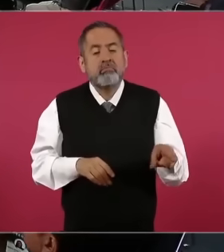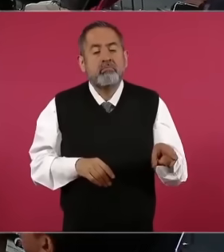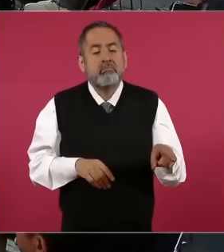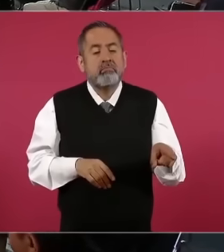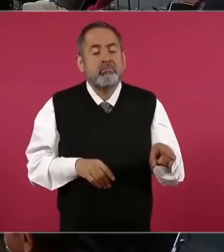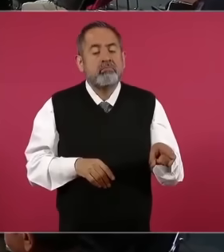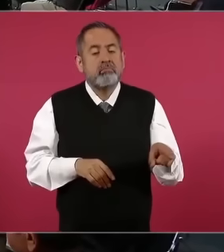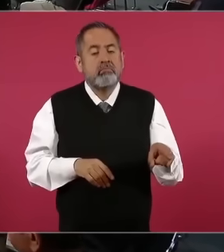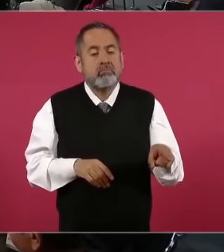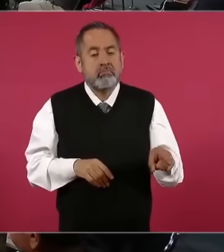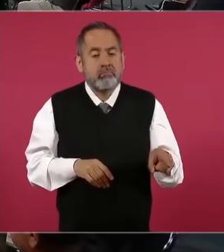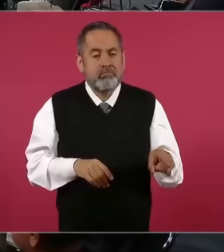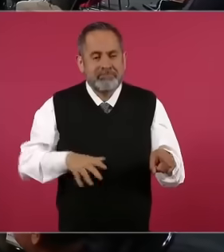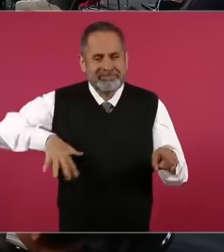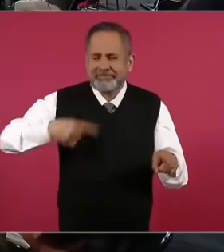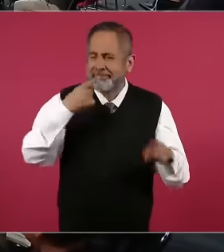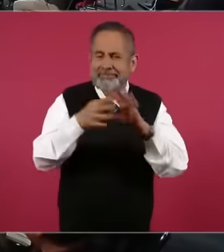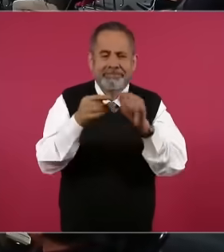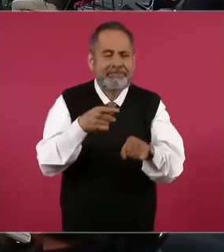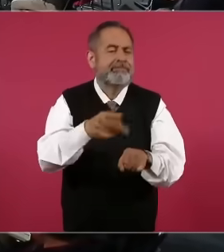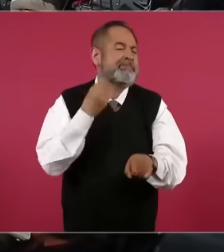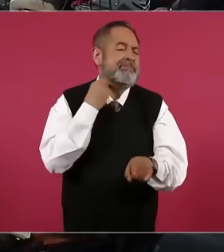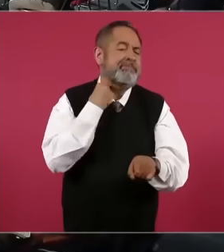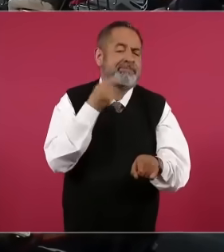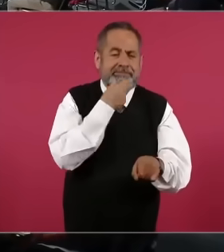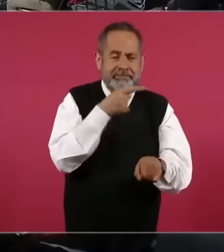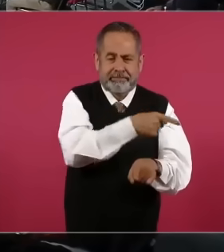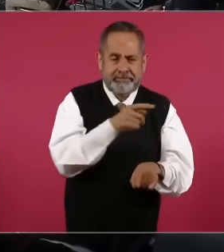como llegó a declarar el abogado